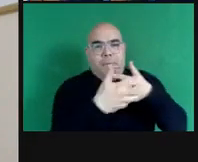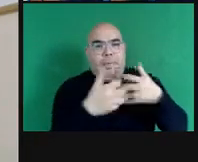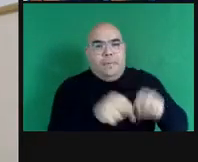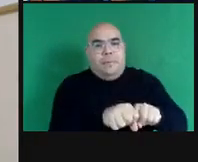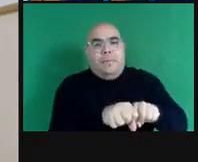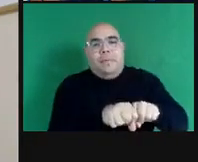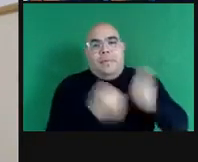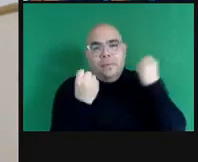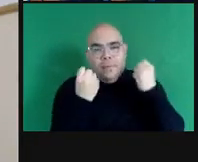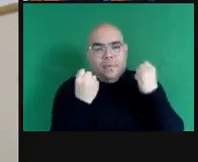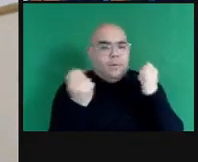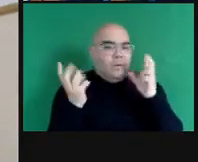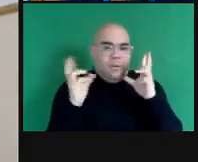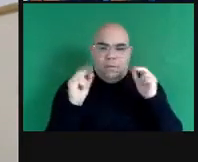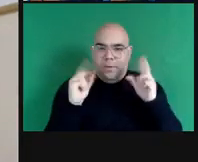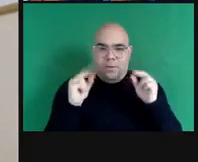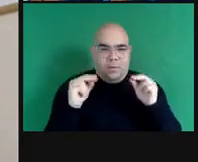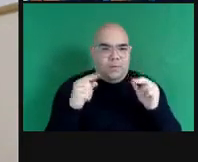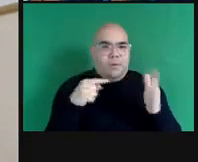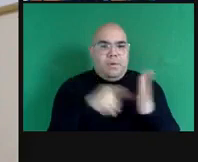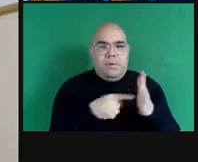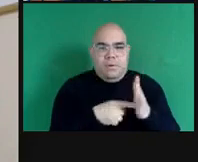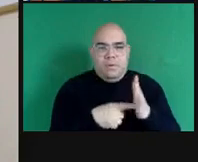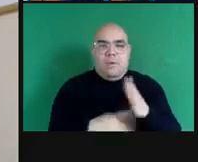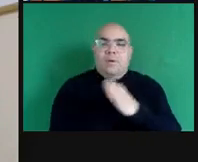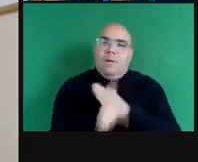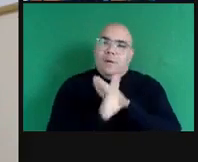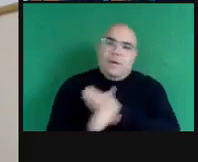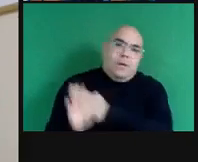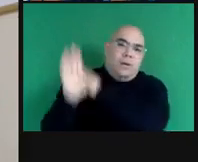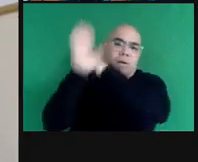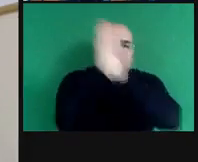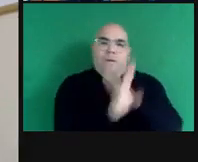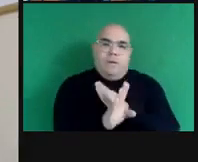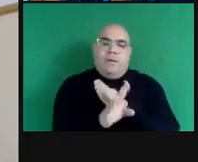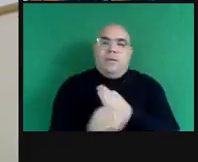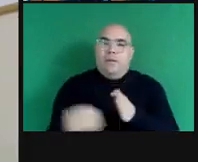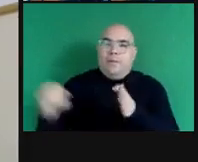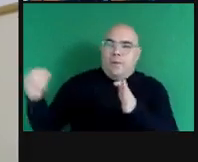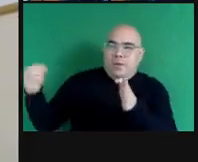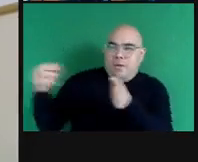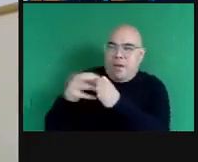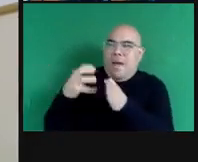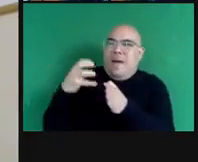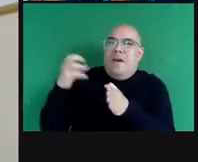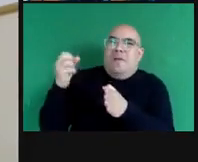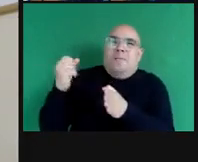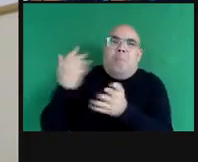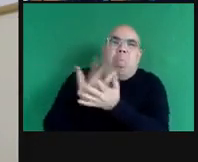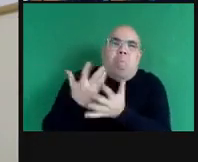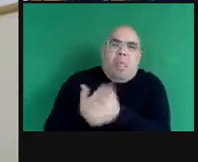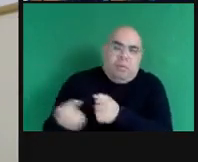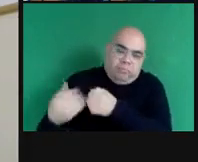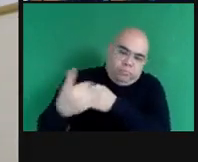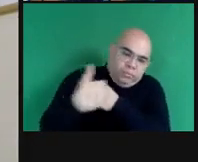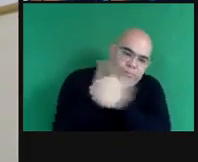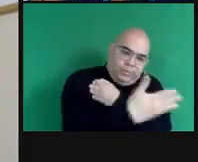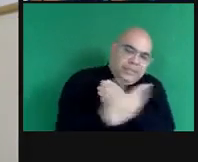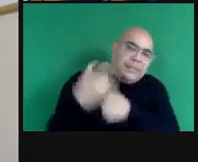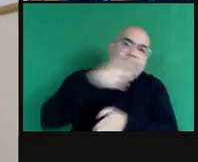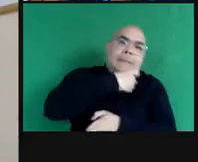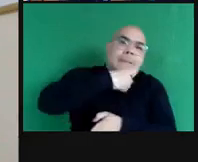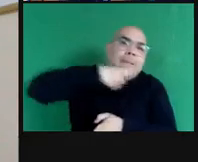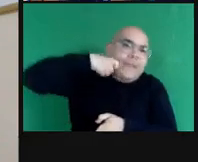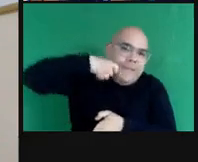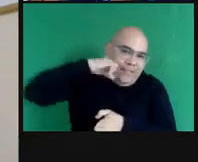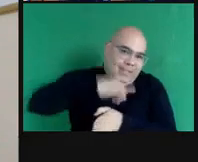y de alguna manera pues también lo que hace es aislar de las condiciones de humedad. Un poco también ahí va la pregunta de por qué